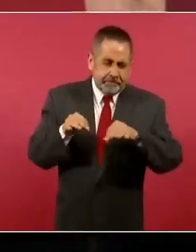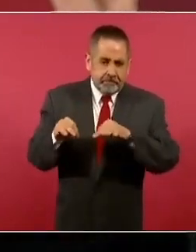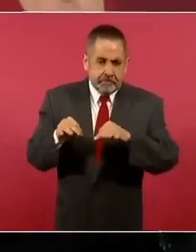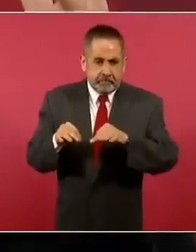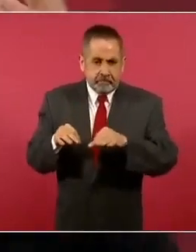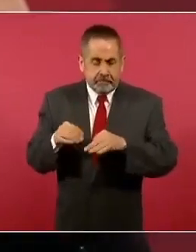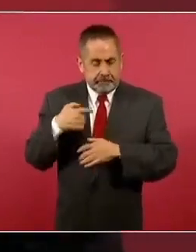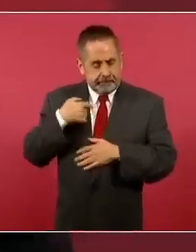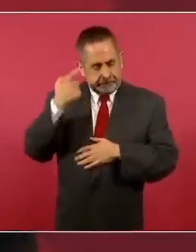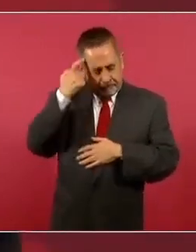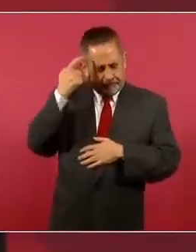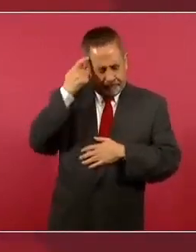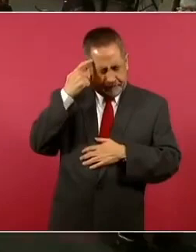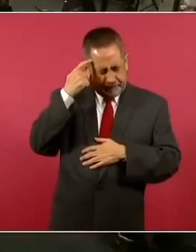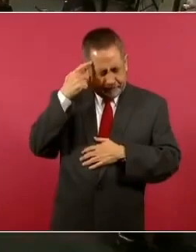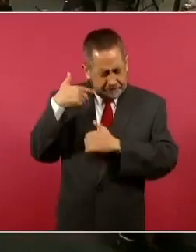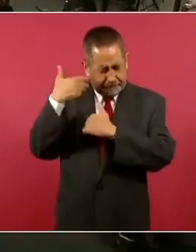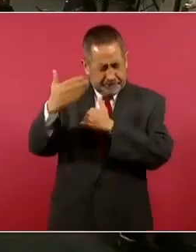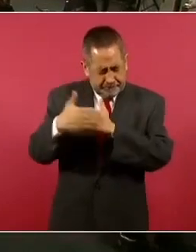estoy preparando psicológicamente